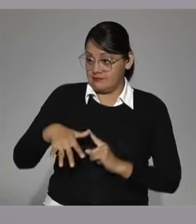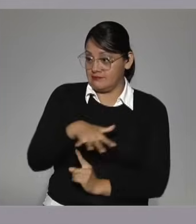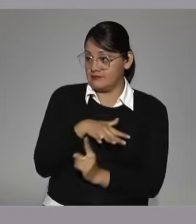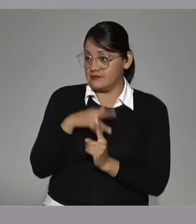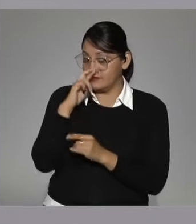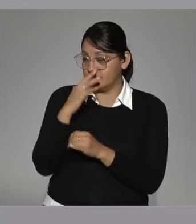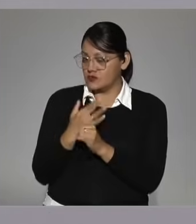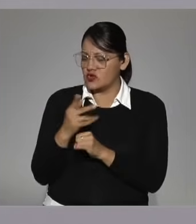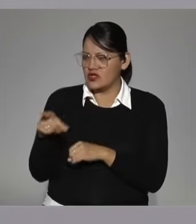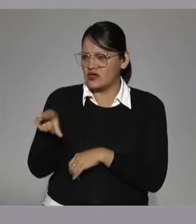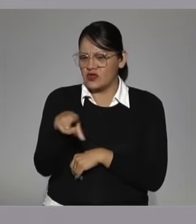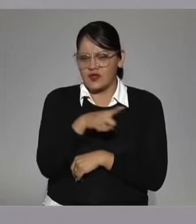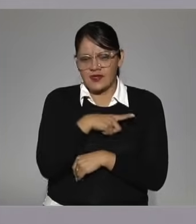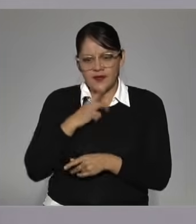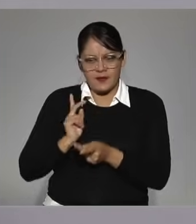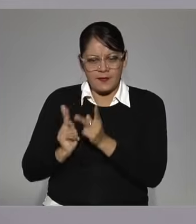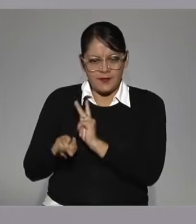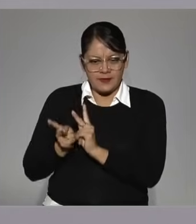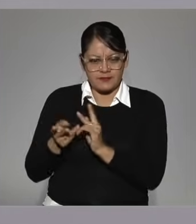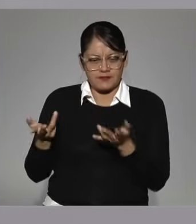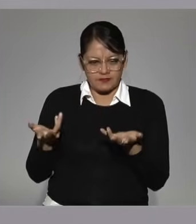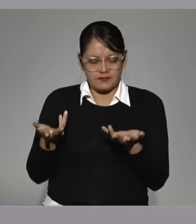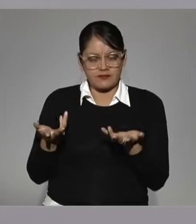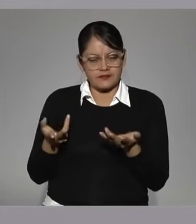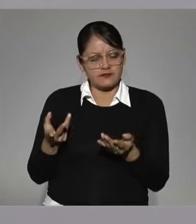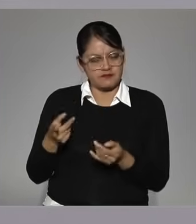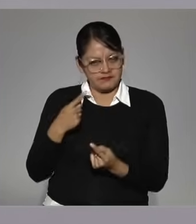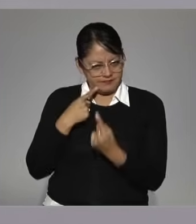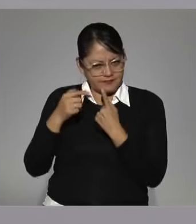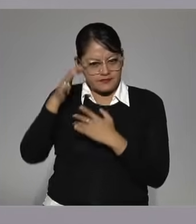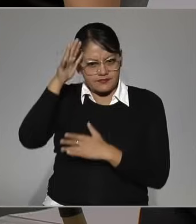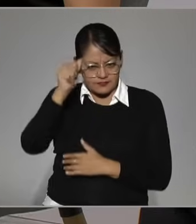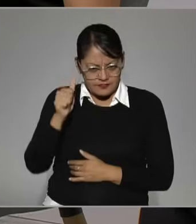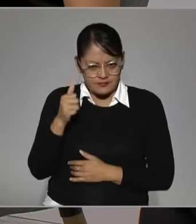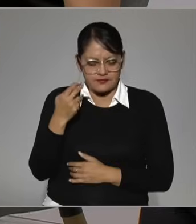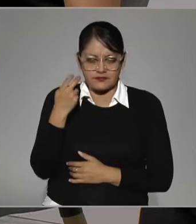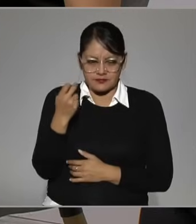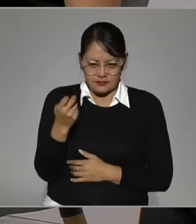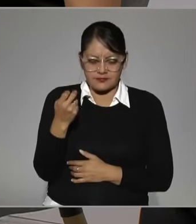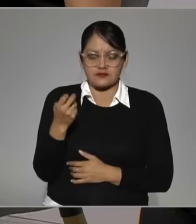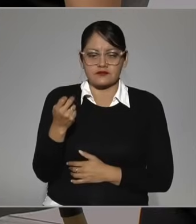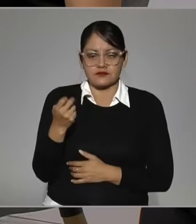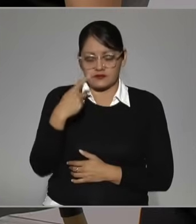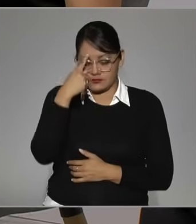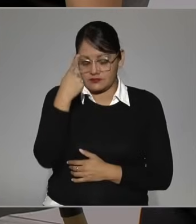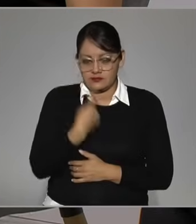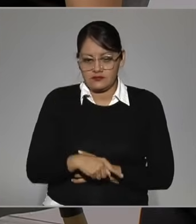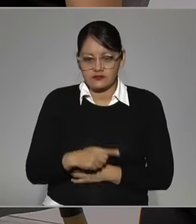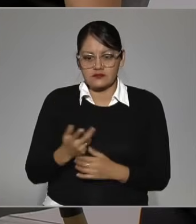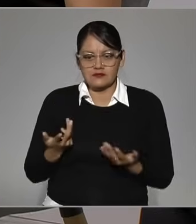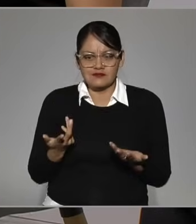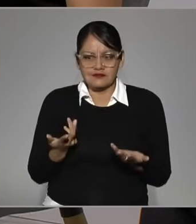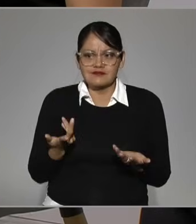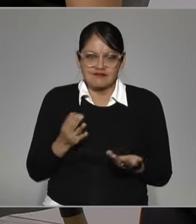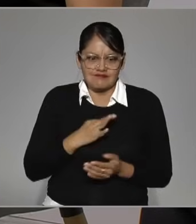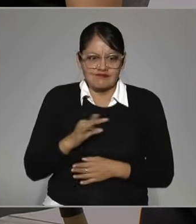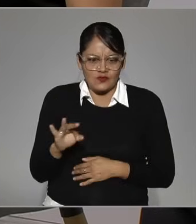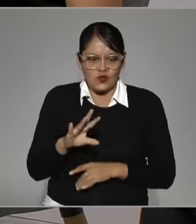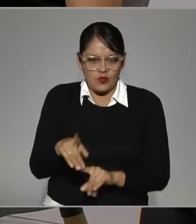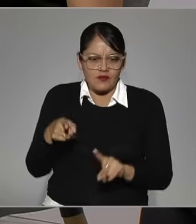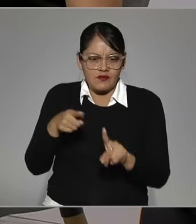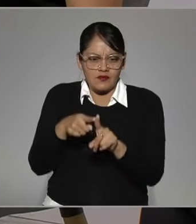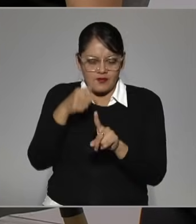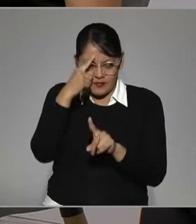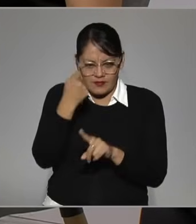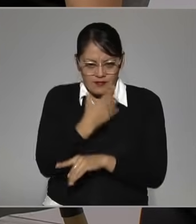en la educación y en la vida diaria de los niños, claro, y ponerse de acuerdo en lo que se quiere para, o lo que se busca para, claro,